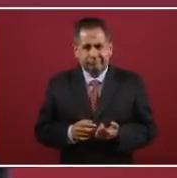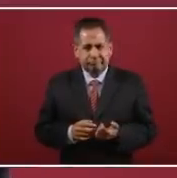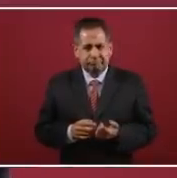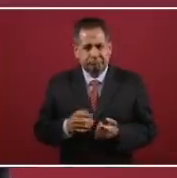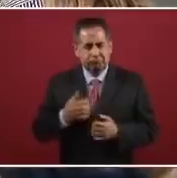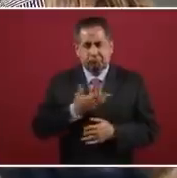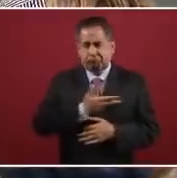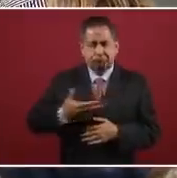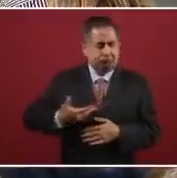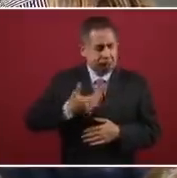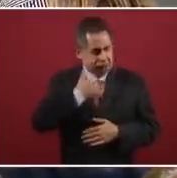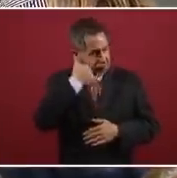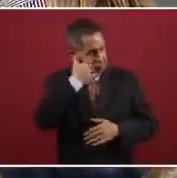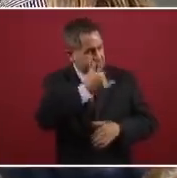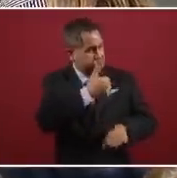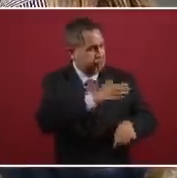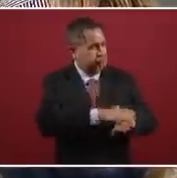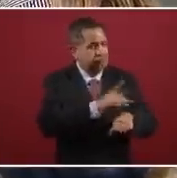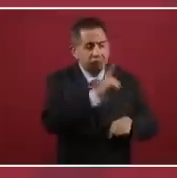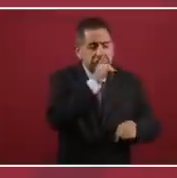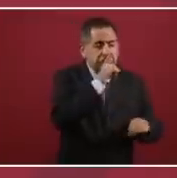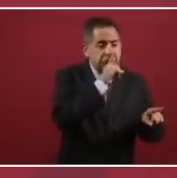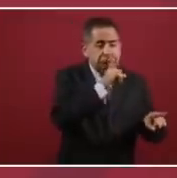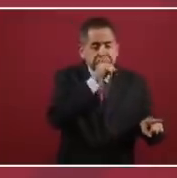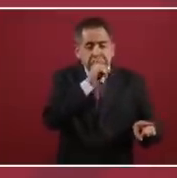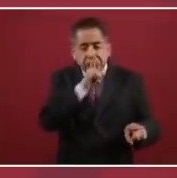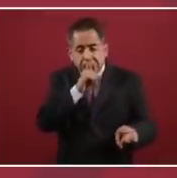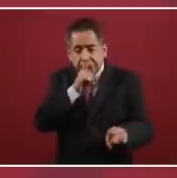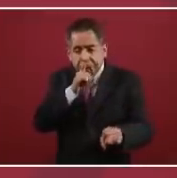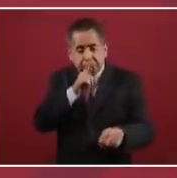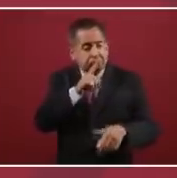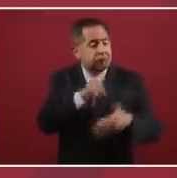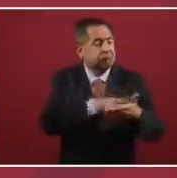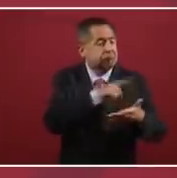censurando a un periodista o